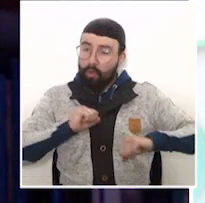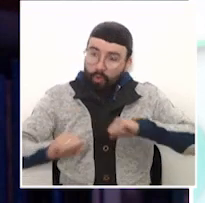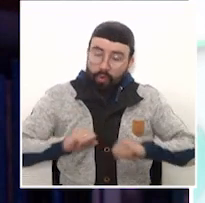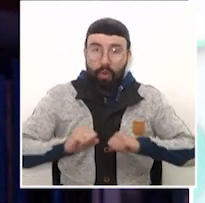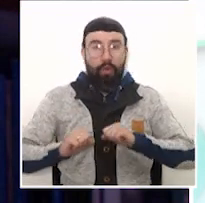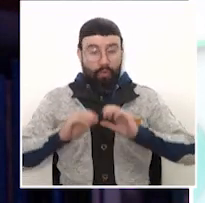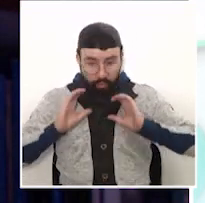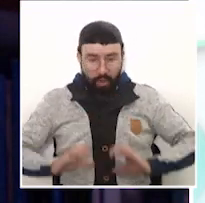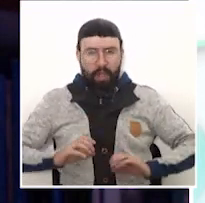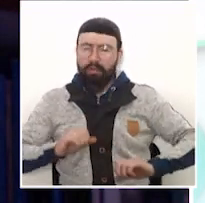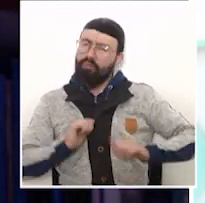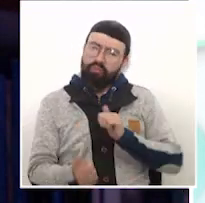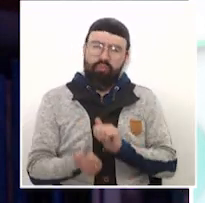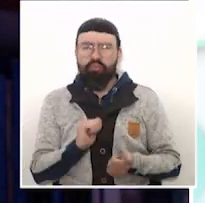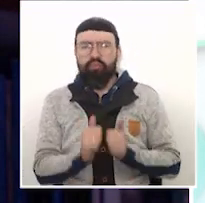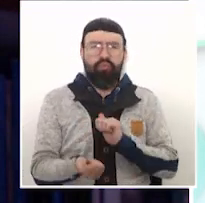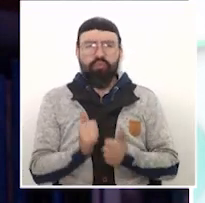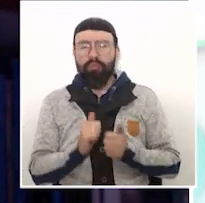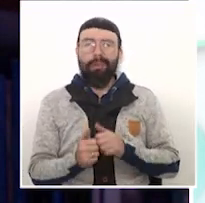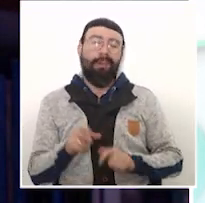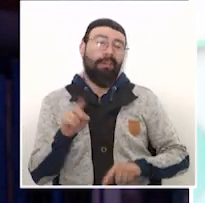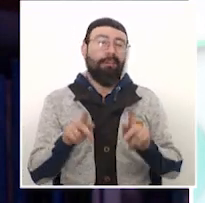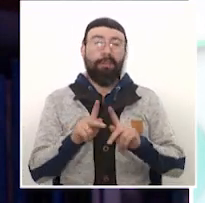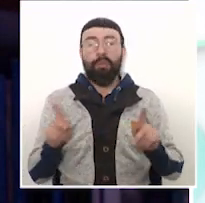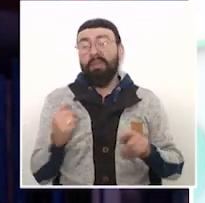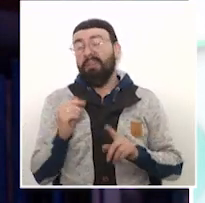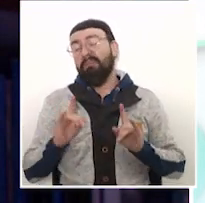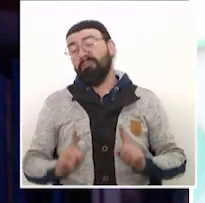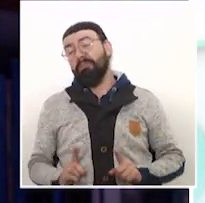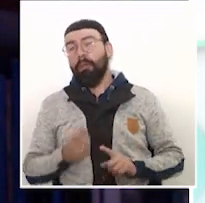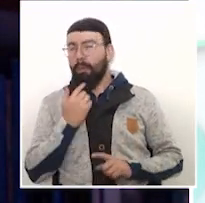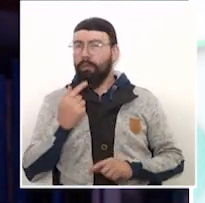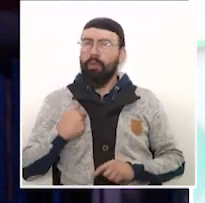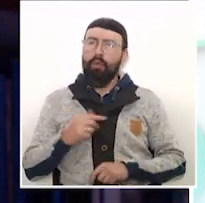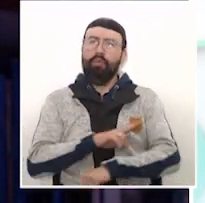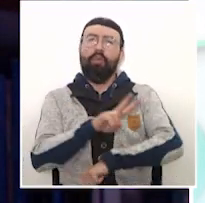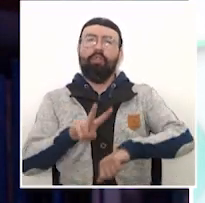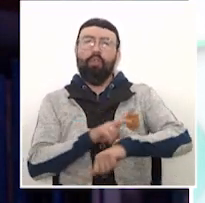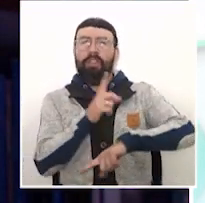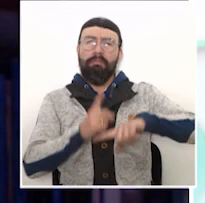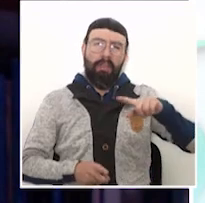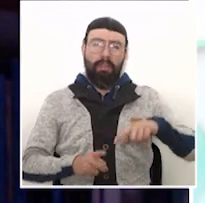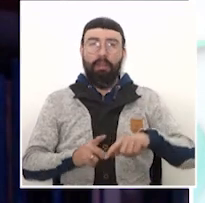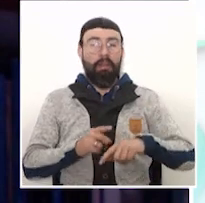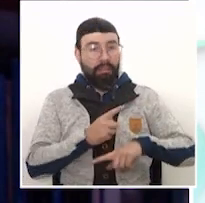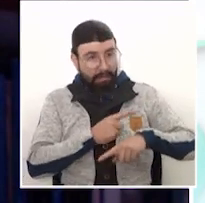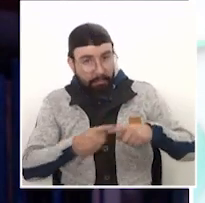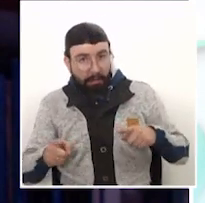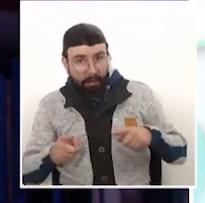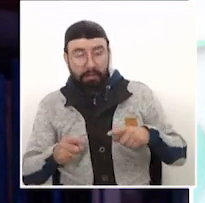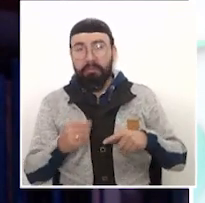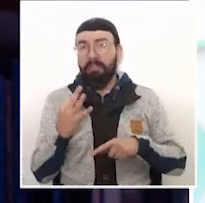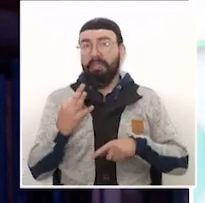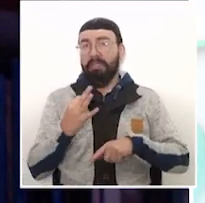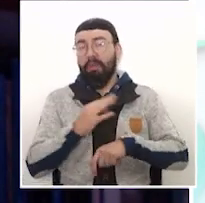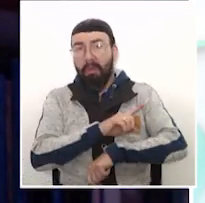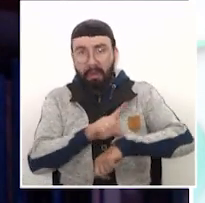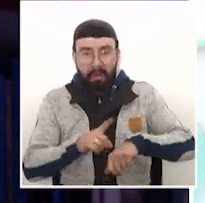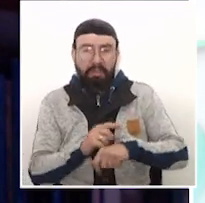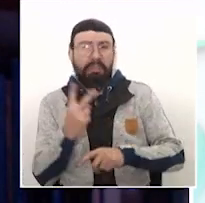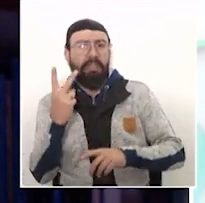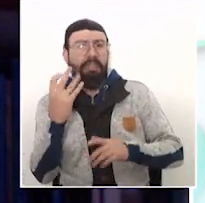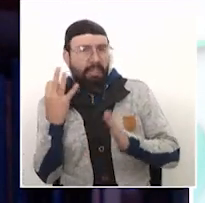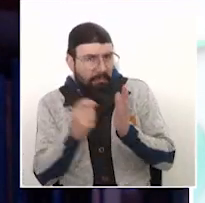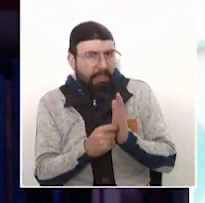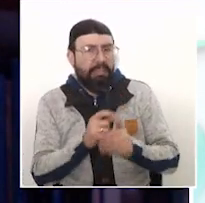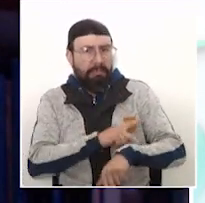necesario. A veces vidas muy sedentarias, yo camino por ahí 2 horas y media, 3 veces a la semana, mientras pueda. Y finalmente,